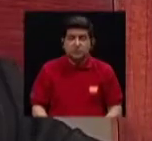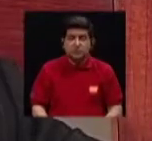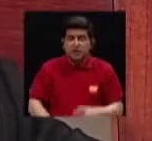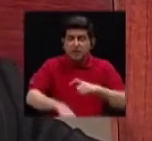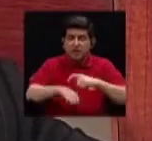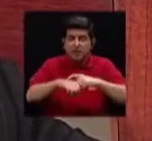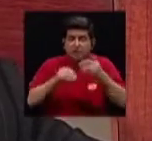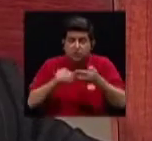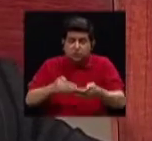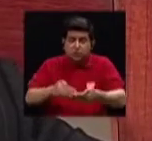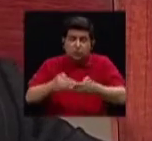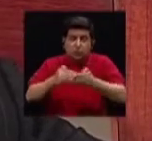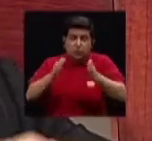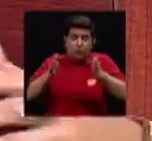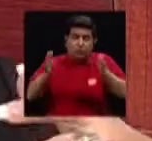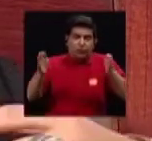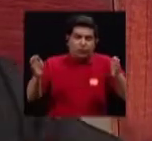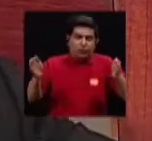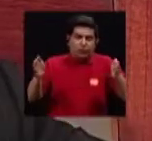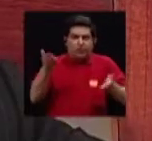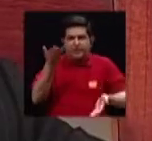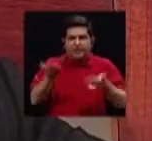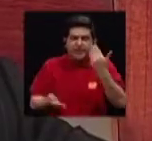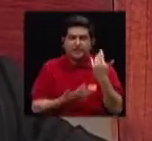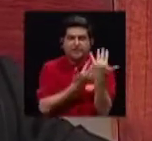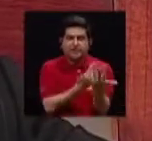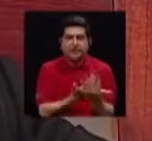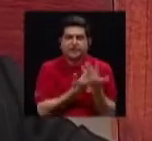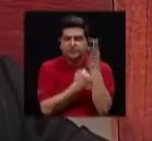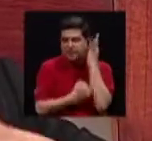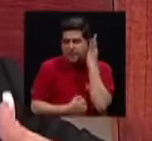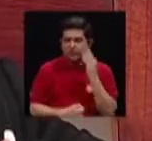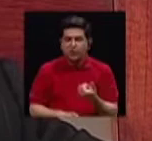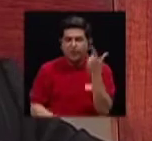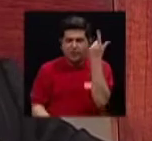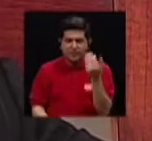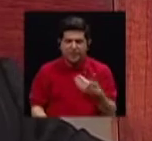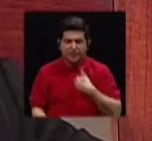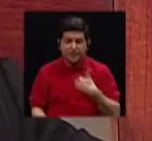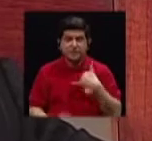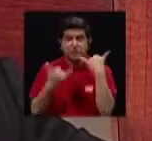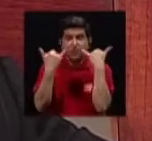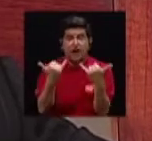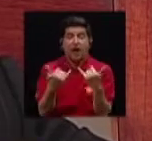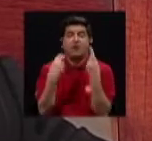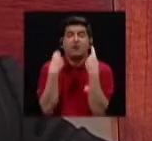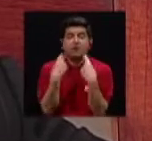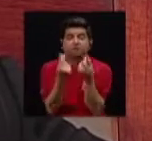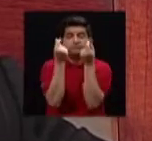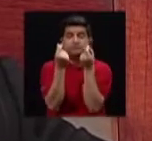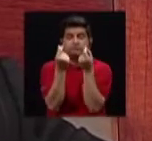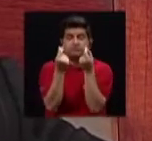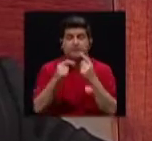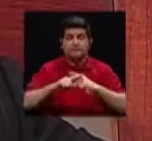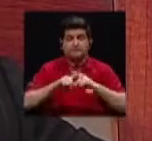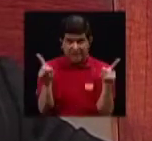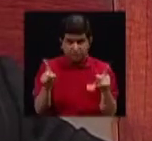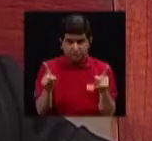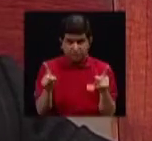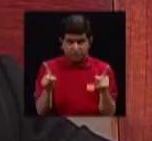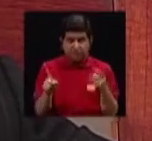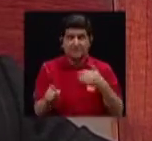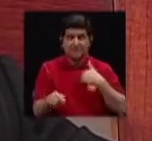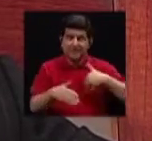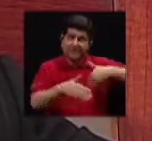antes tenía que esperar la mujer para una pensión, ahora se hace muy rápidamente, pero sí tenemos una